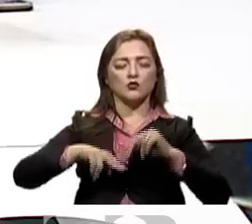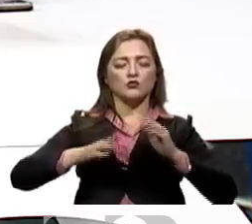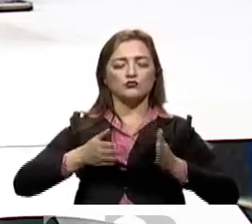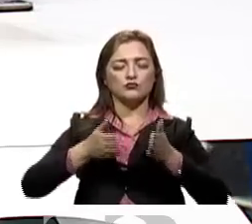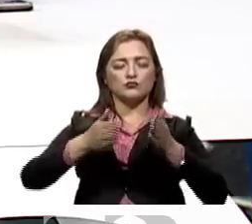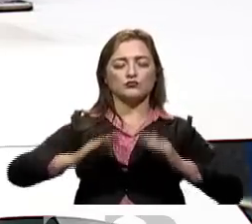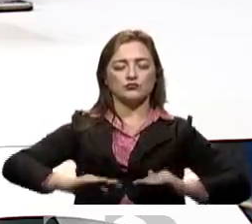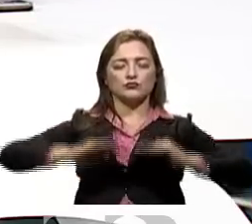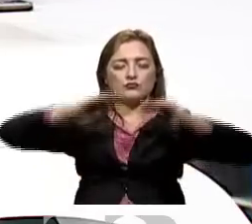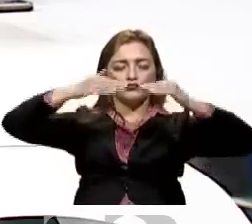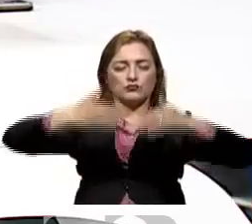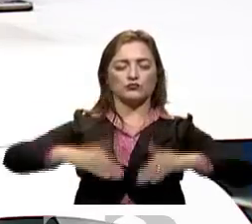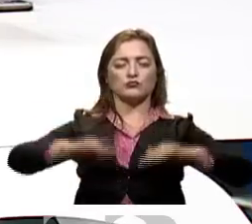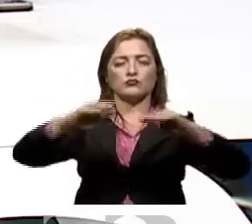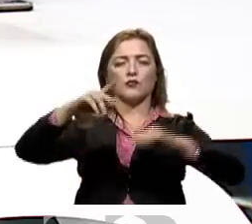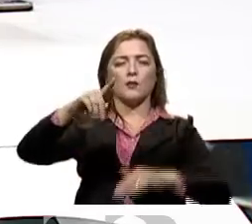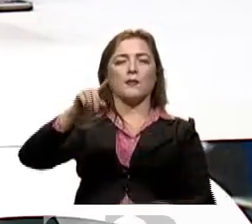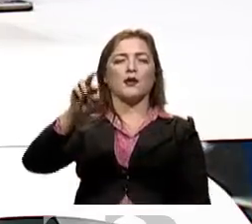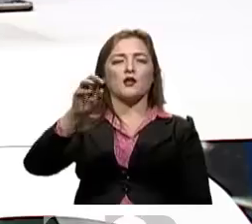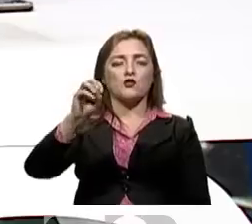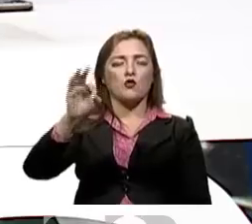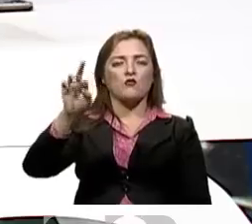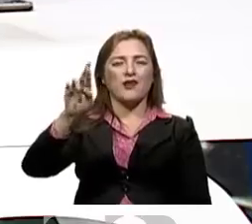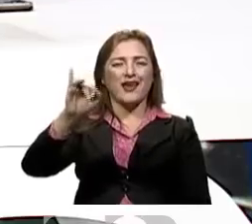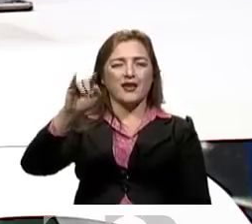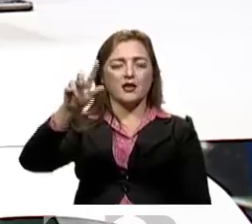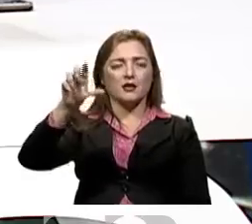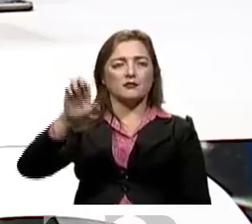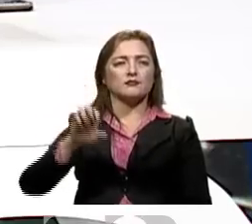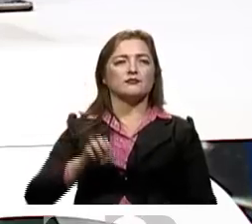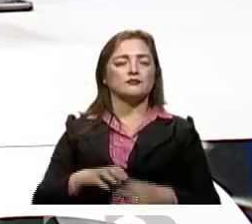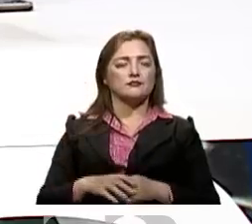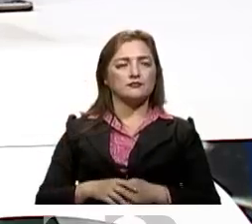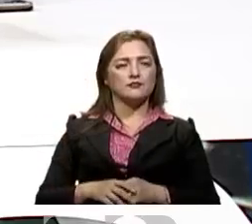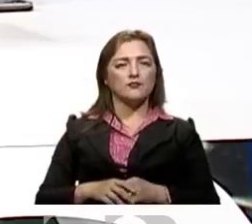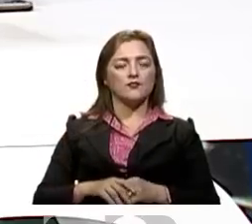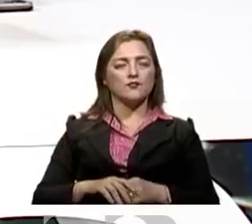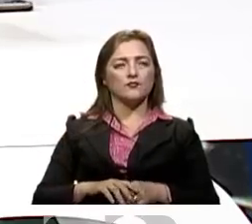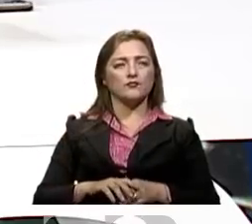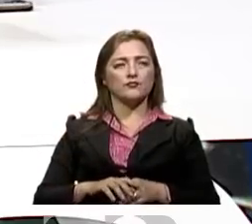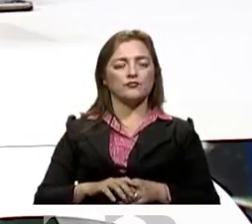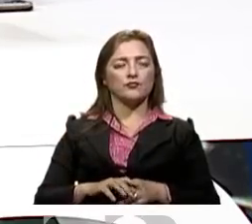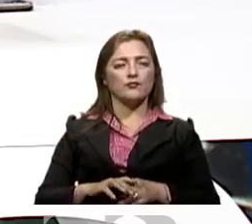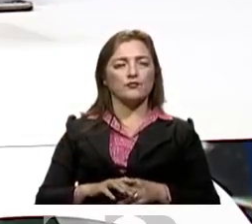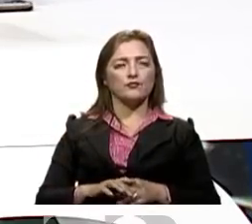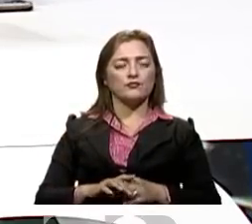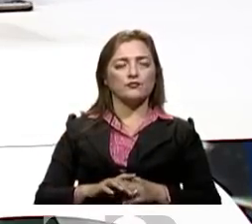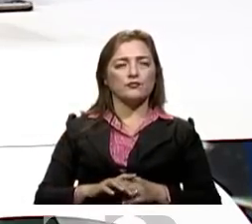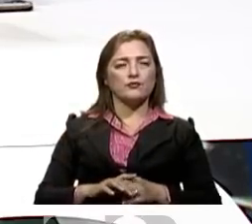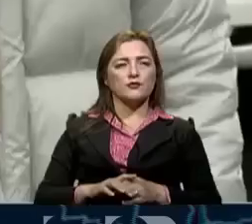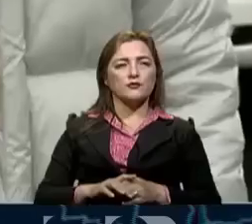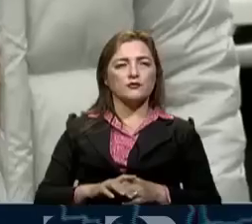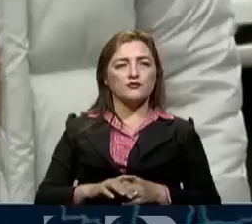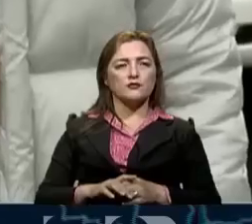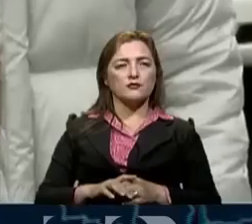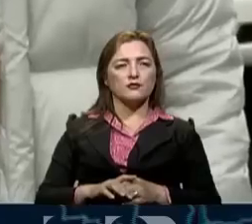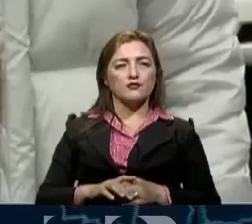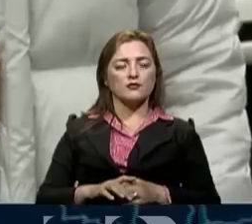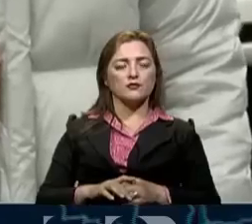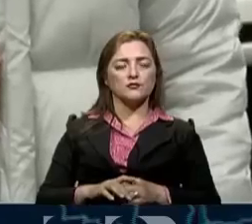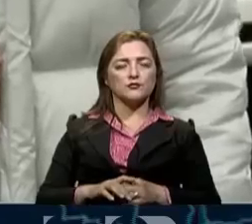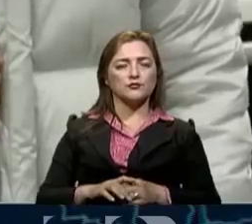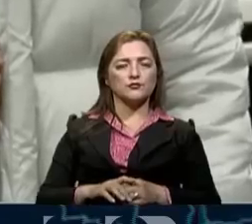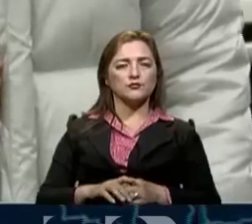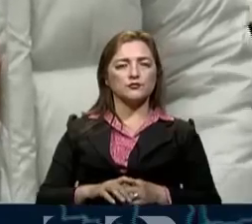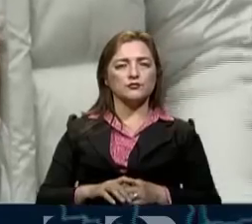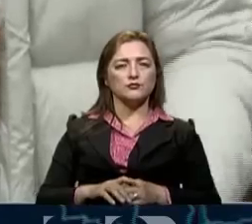rompevelocidades sobre la calle Pedro Freile. Nuestro compañero Juan Miguel Rodríguez está junto a los vecinos y nos cuenta todos los detalles de este pedido. Juan Miguel,